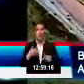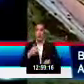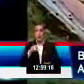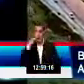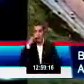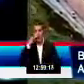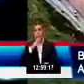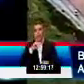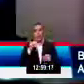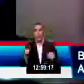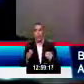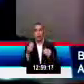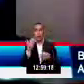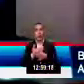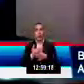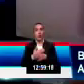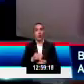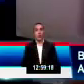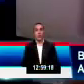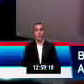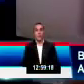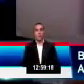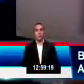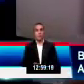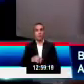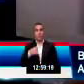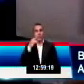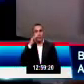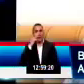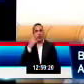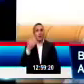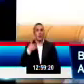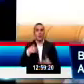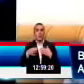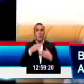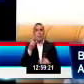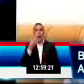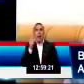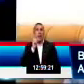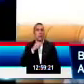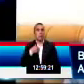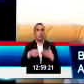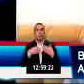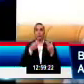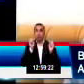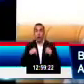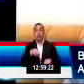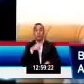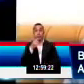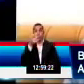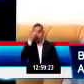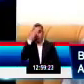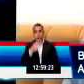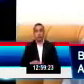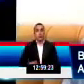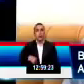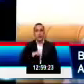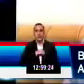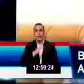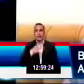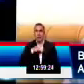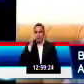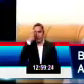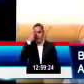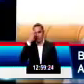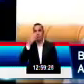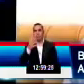afectando a niños y adolescentes. No discrimina niños por etnias, por raza. Estamos al tanto, tenemos las alertas y